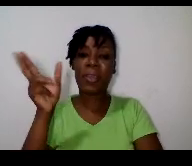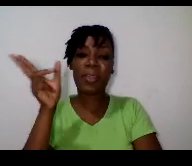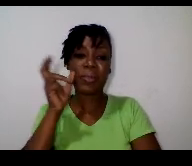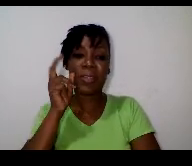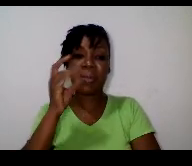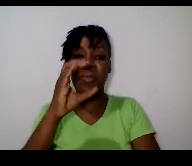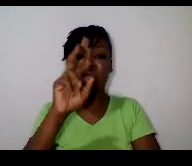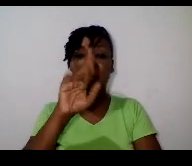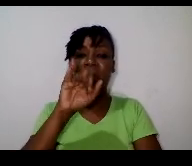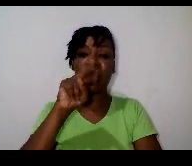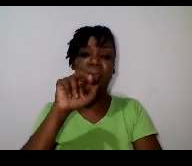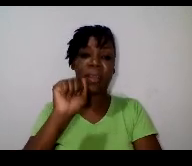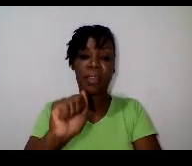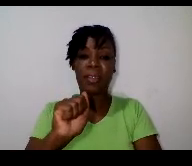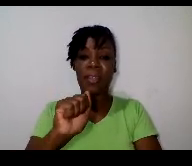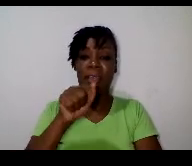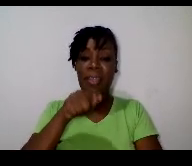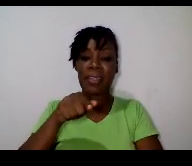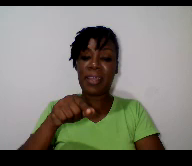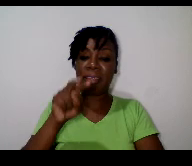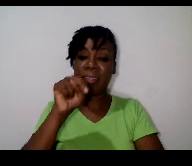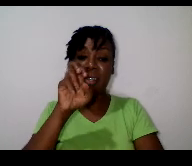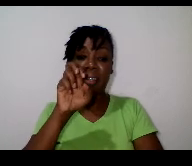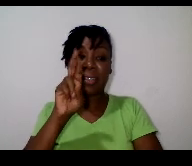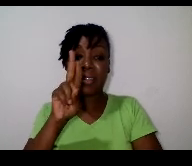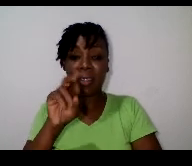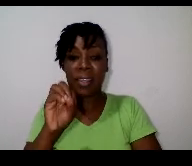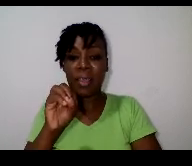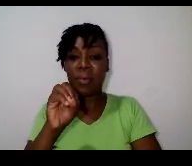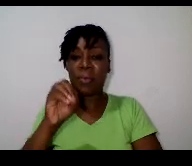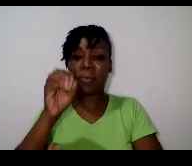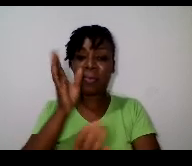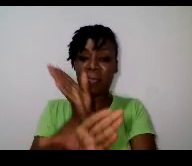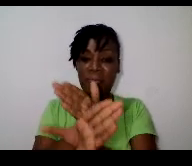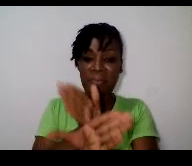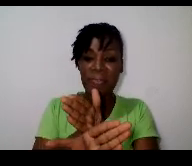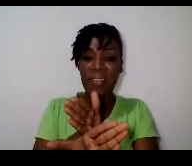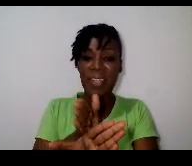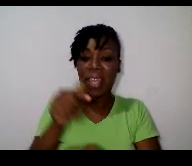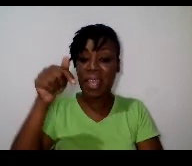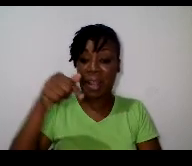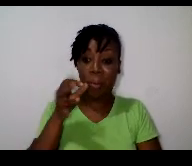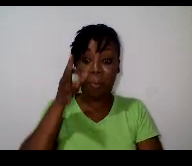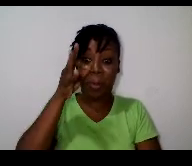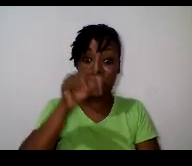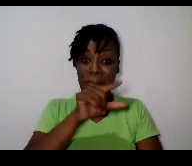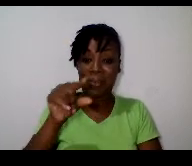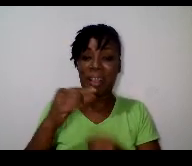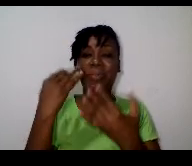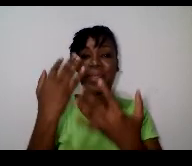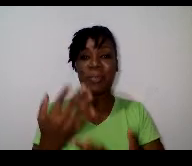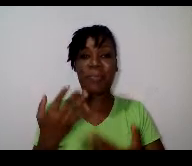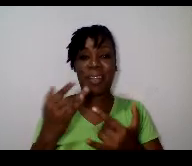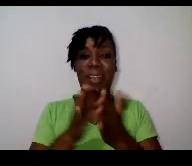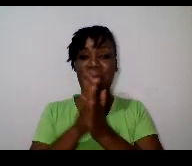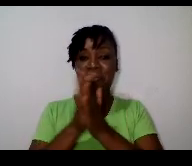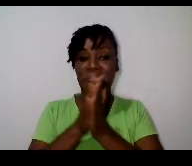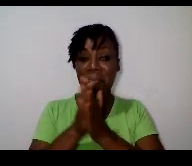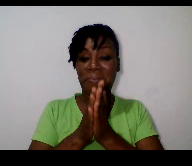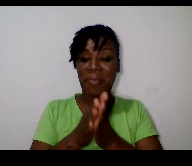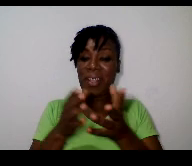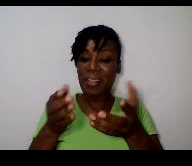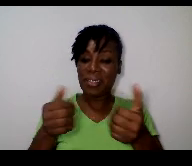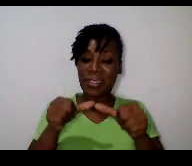neuropsicóloga pediátrica. Así que la otra semana la vamos a esperar con muchas ansias para poder seguir aprendiendo de este tema. Muy